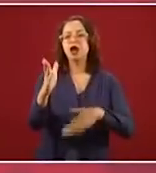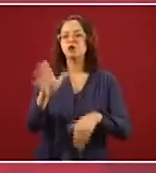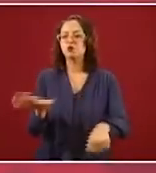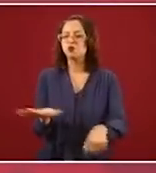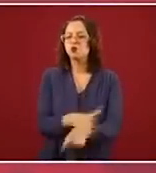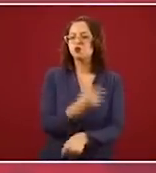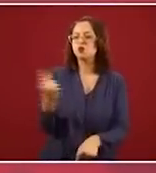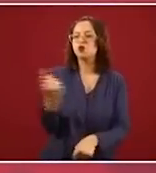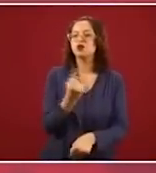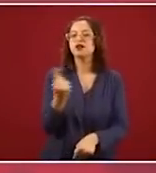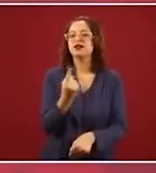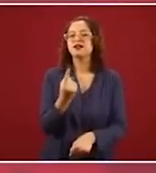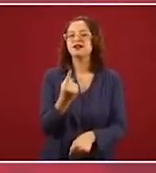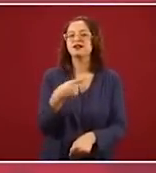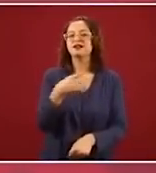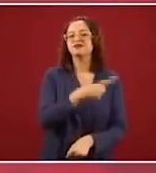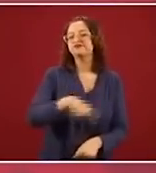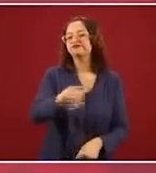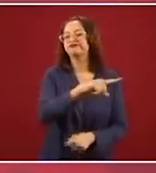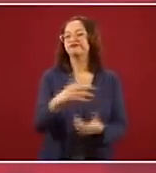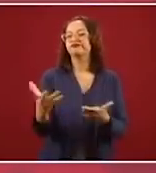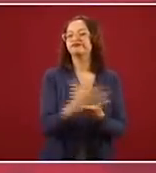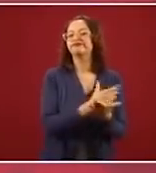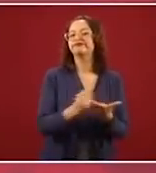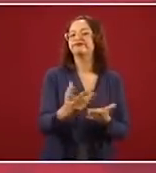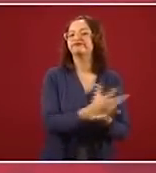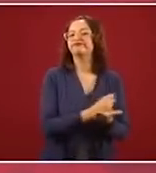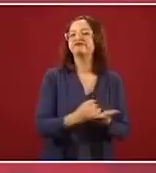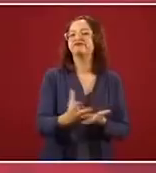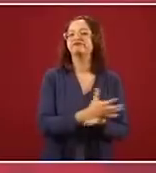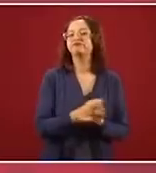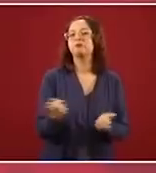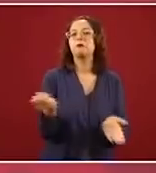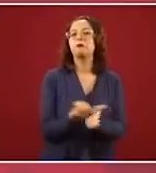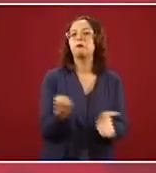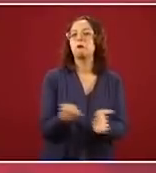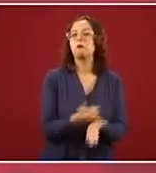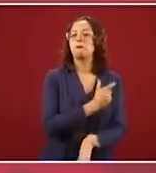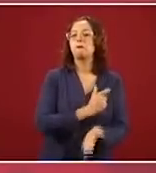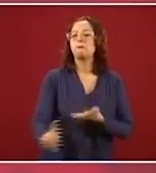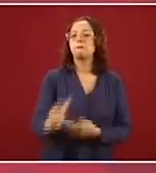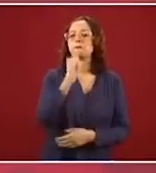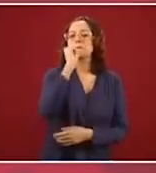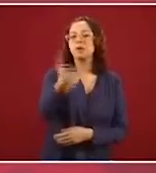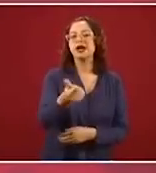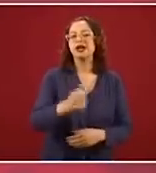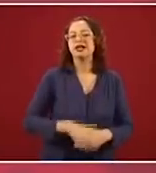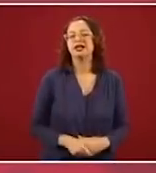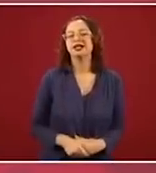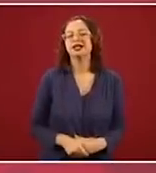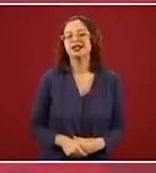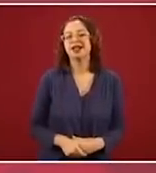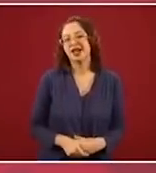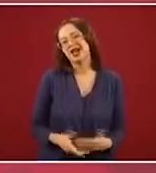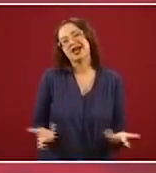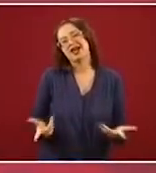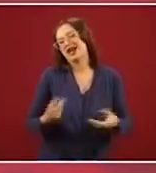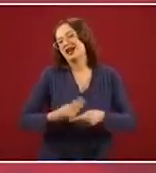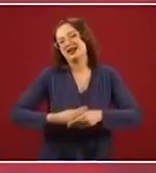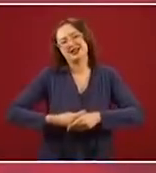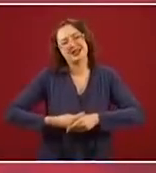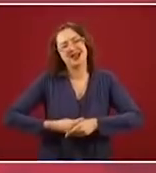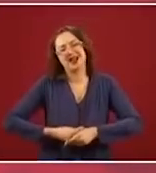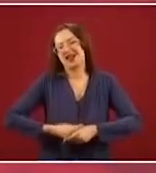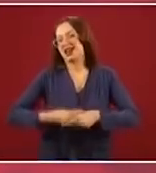era, o su ganancia, que no pagaban impuestos? ¿Cómo no va a